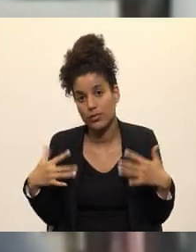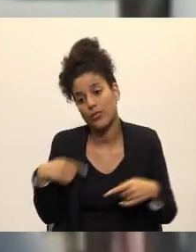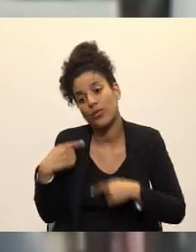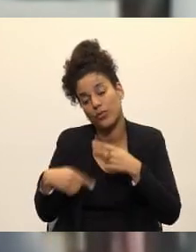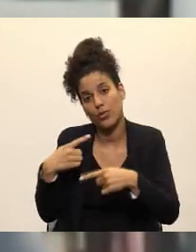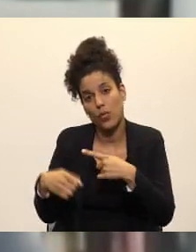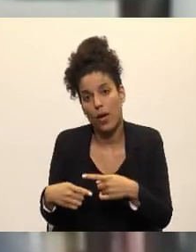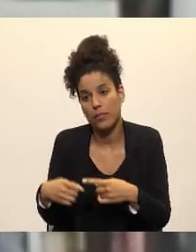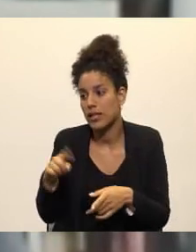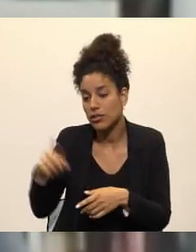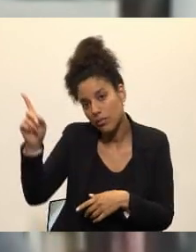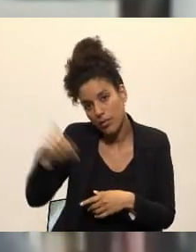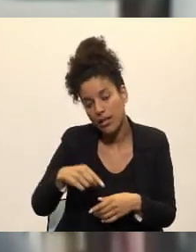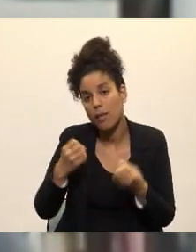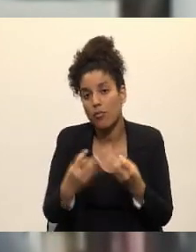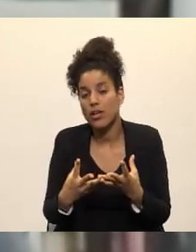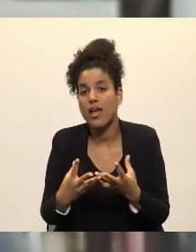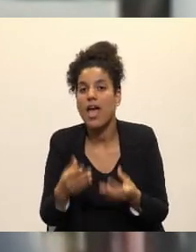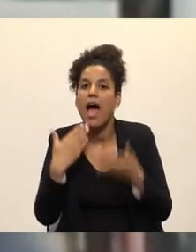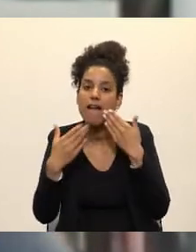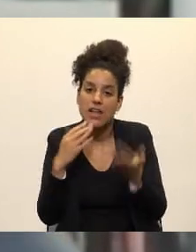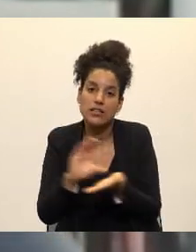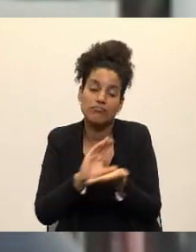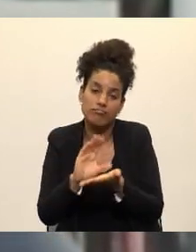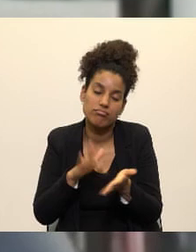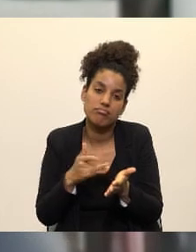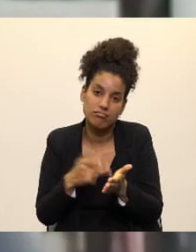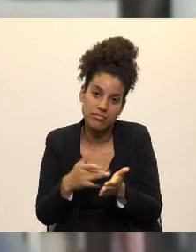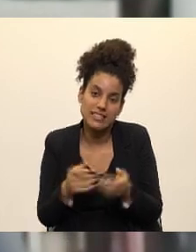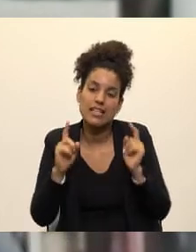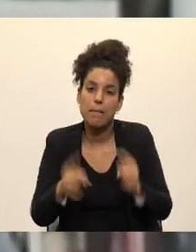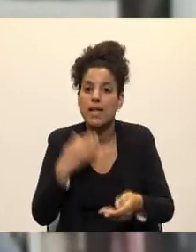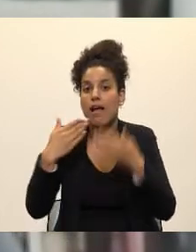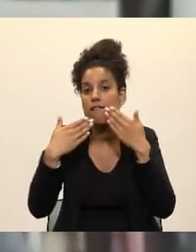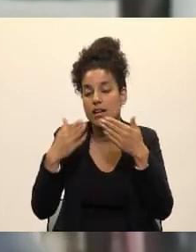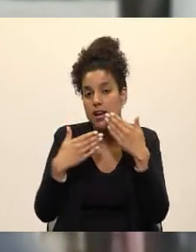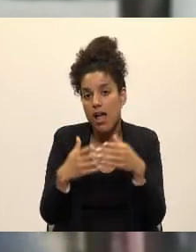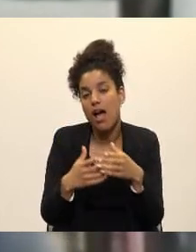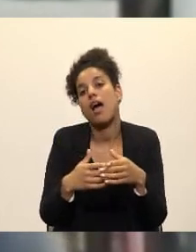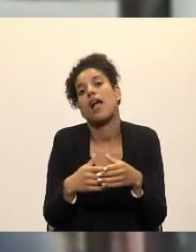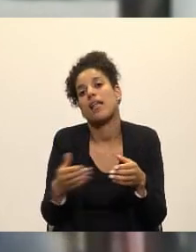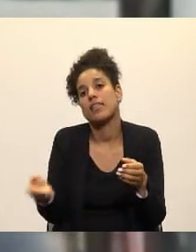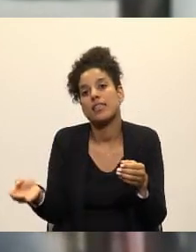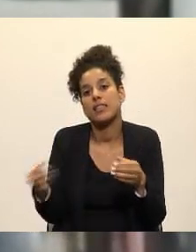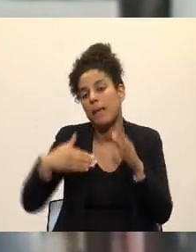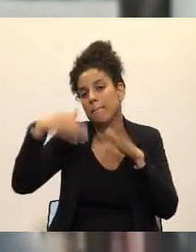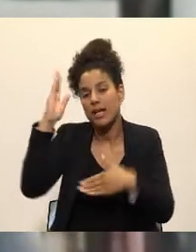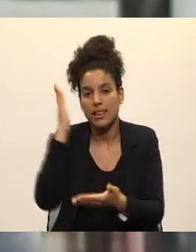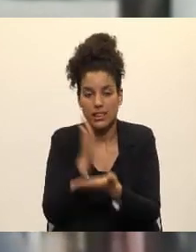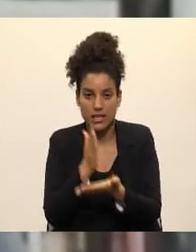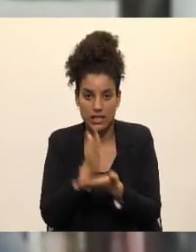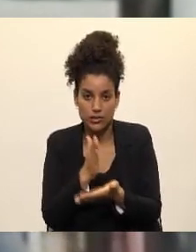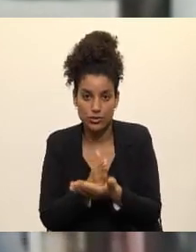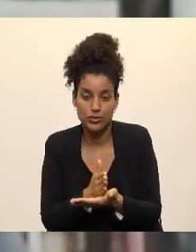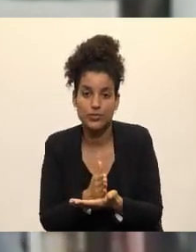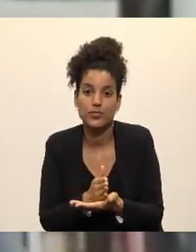de ciudadanía digital es hablar de derechos, de garantizar y ampliar derechos. Y la brecha de género es una de